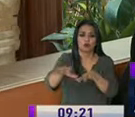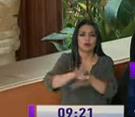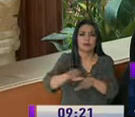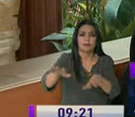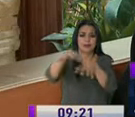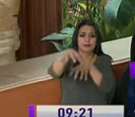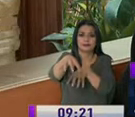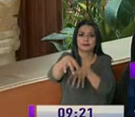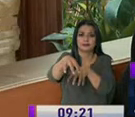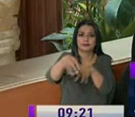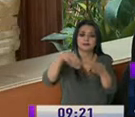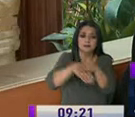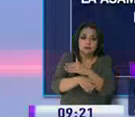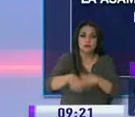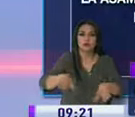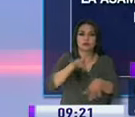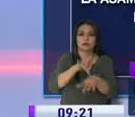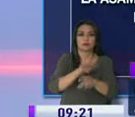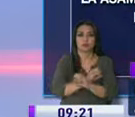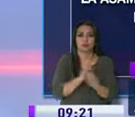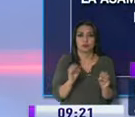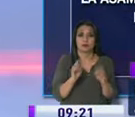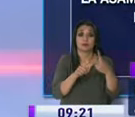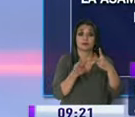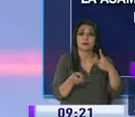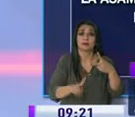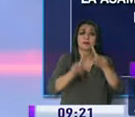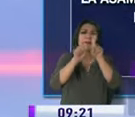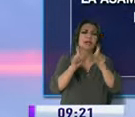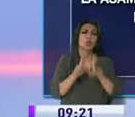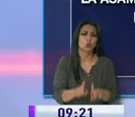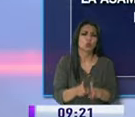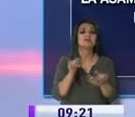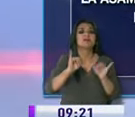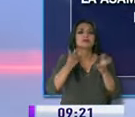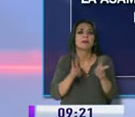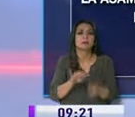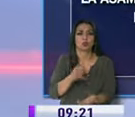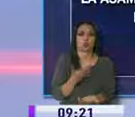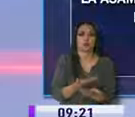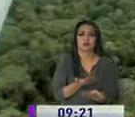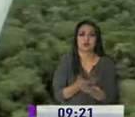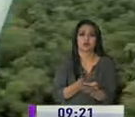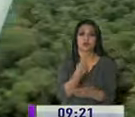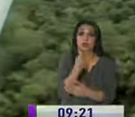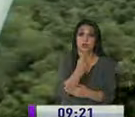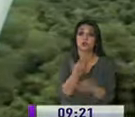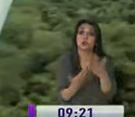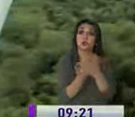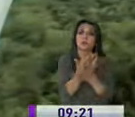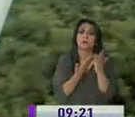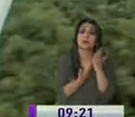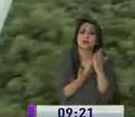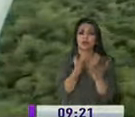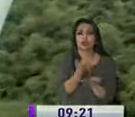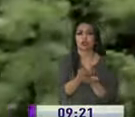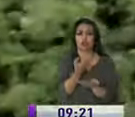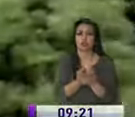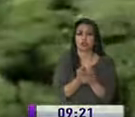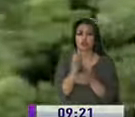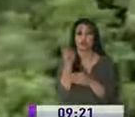ingresa en la zona intangible. A esta pregunta se adhiere una justificación en la que señala que el nuevo modelo económico no